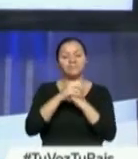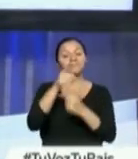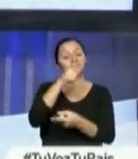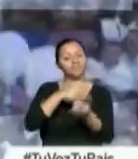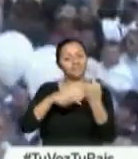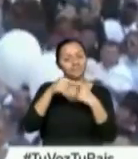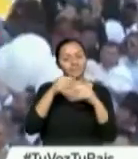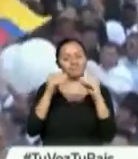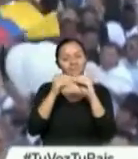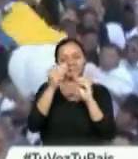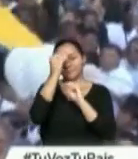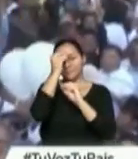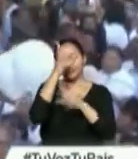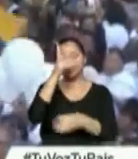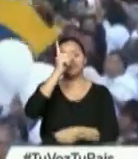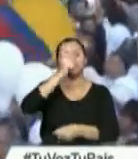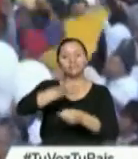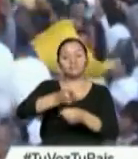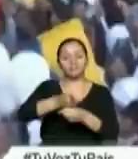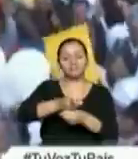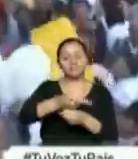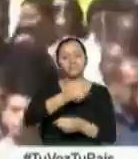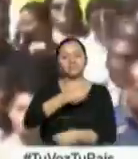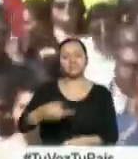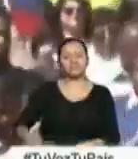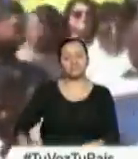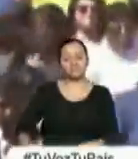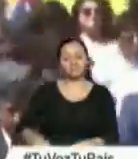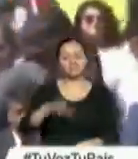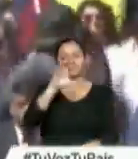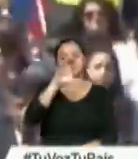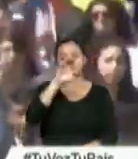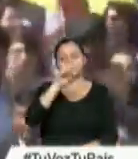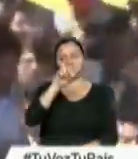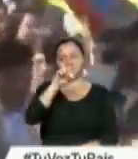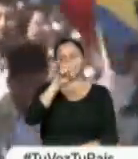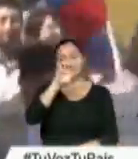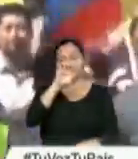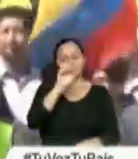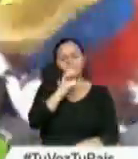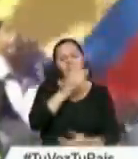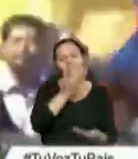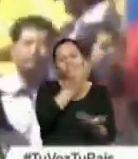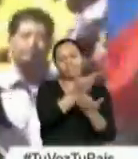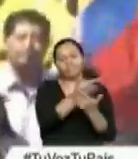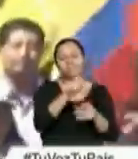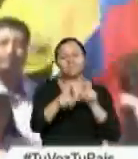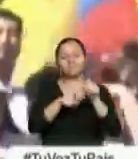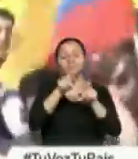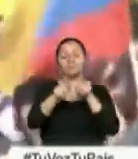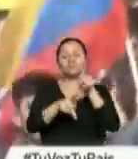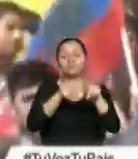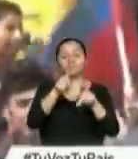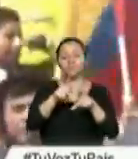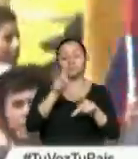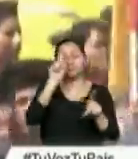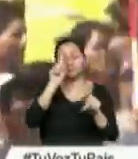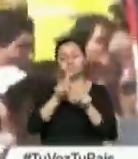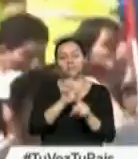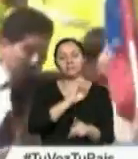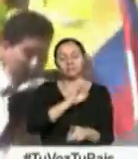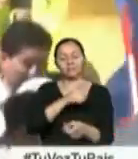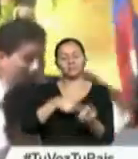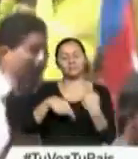le contaremos sobre el decreto que emitirá el Ejecutivo al CNE para la consulta popular respecto al pacto